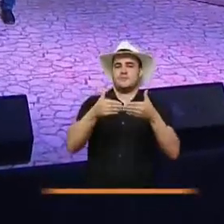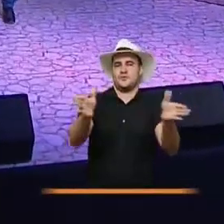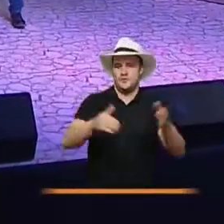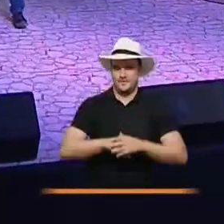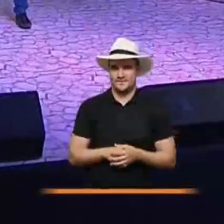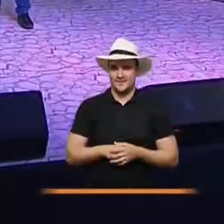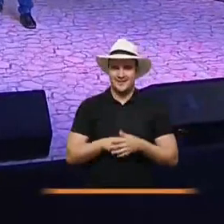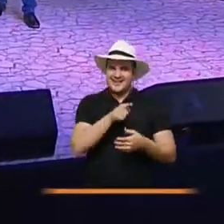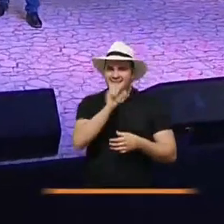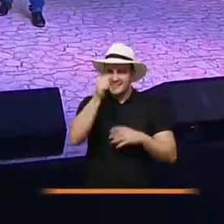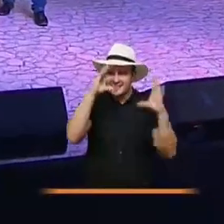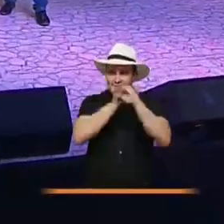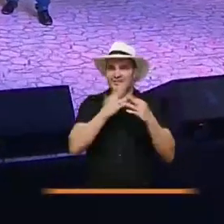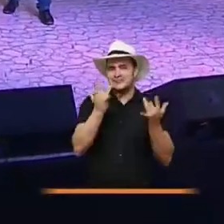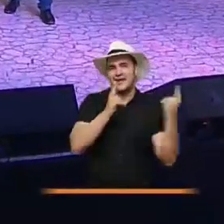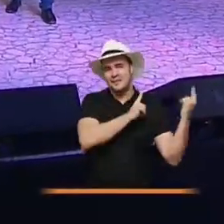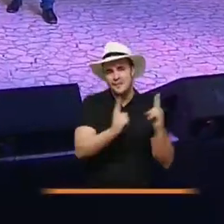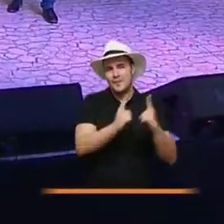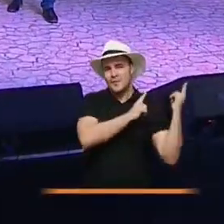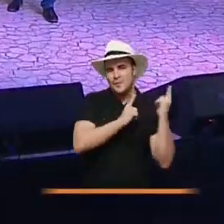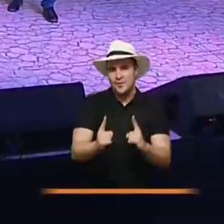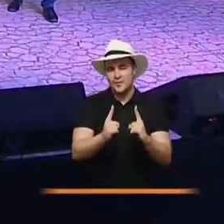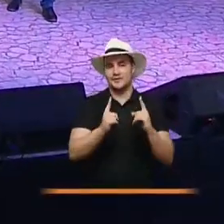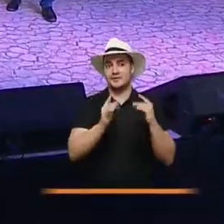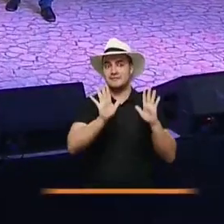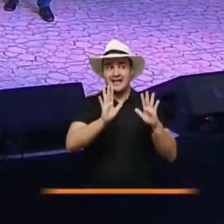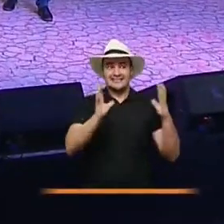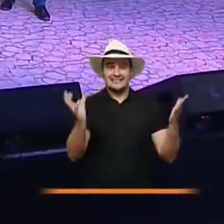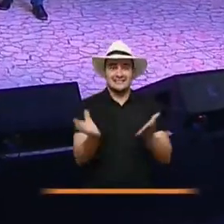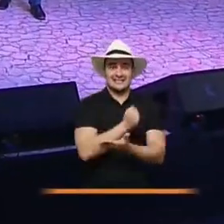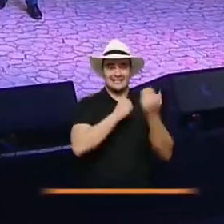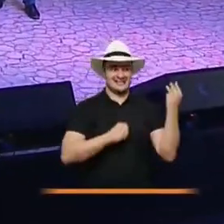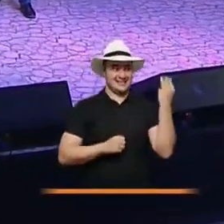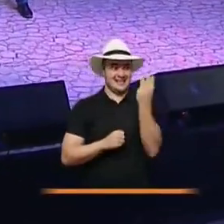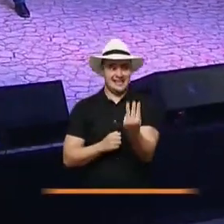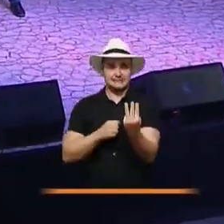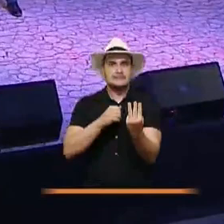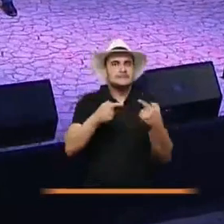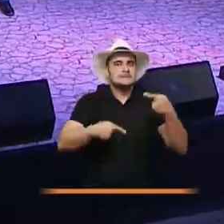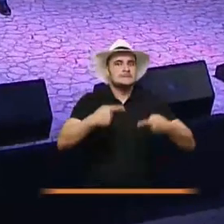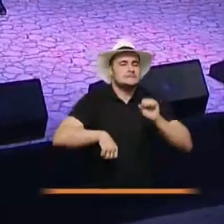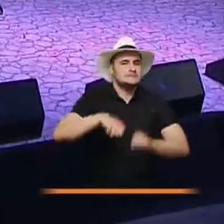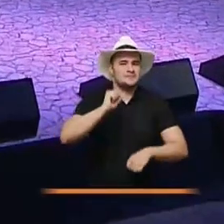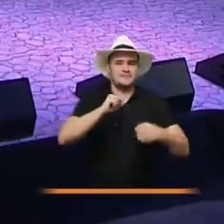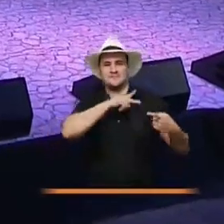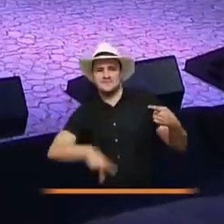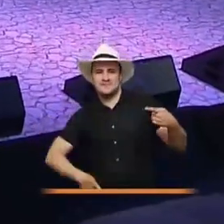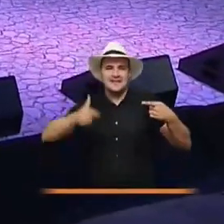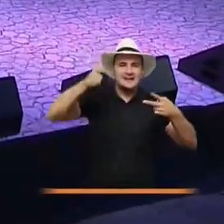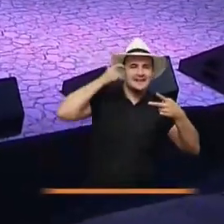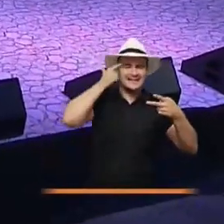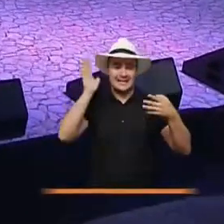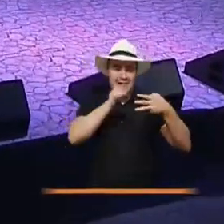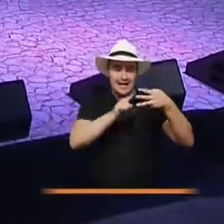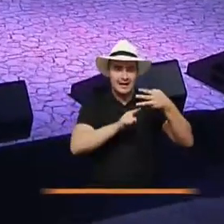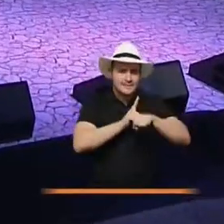8 los trovadores que desfilen por este escenario sino solamente 3 para disfrutar el título de rey virrey príncipe en lanzaremos en directo dentro